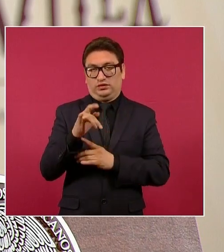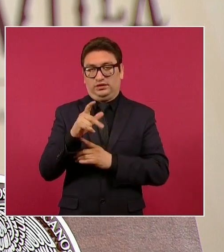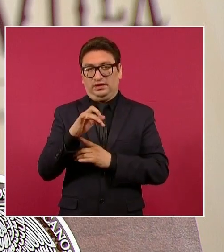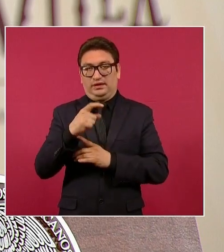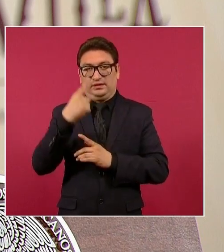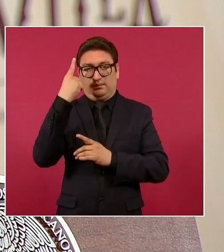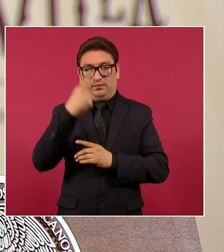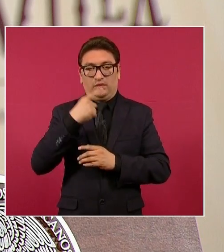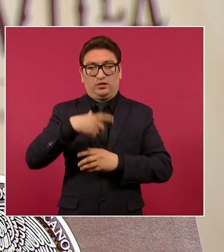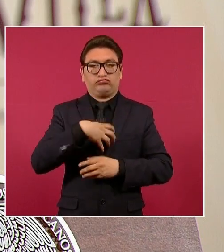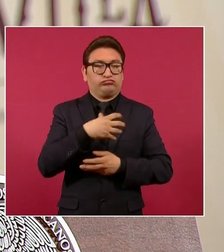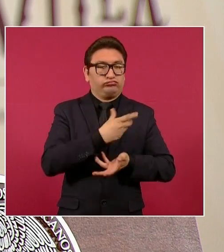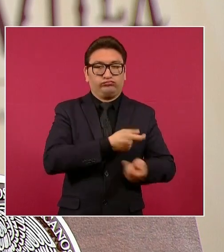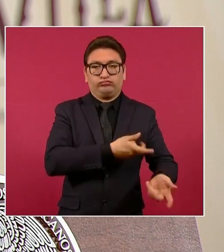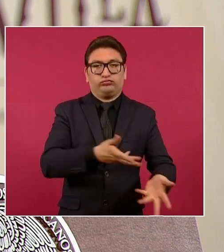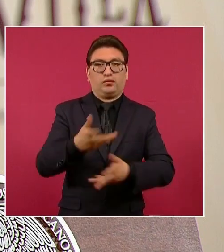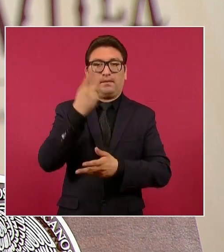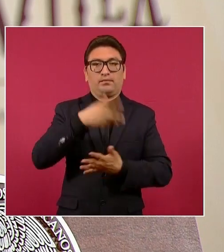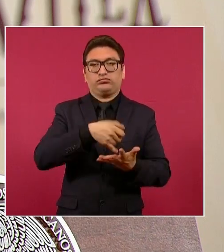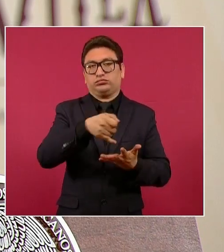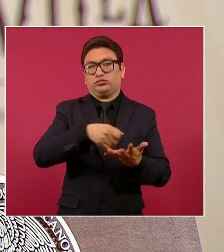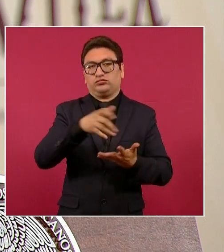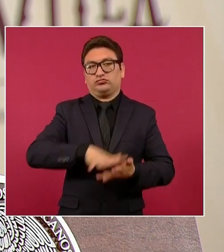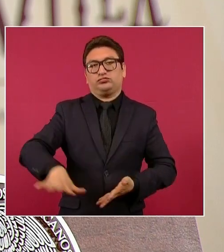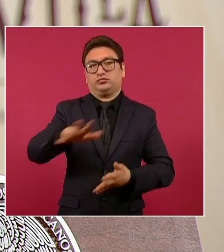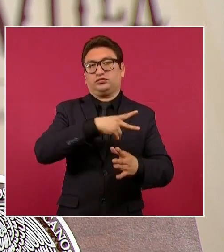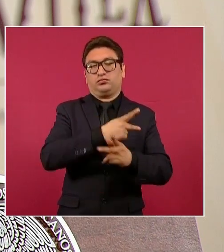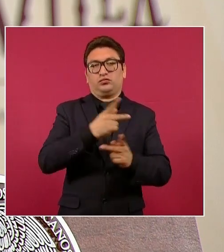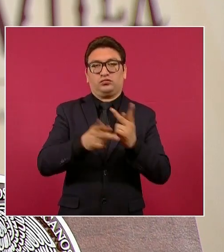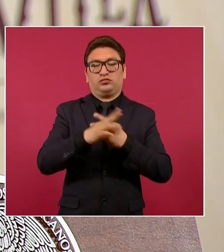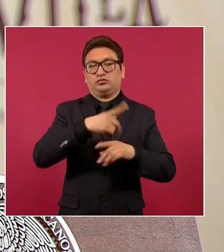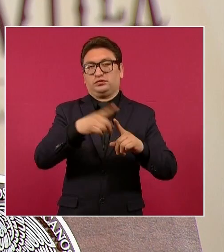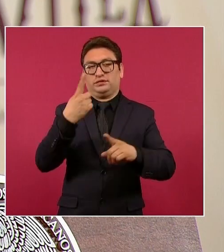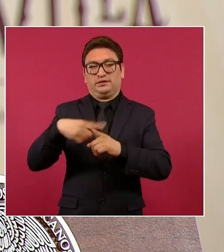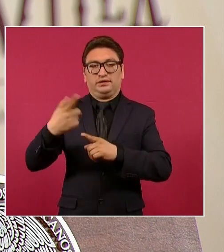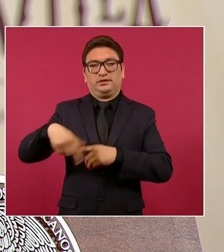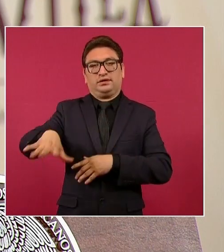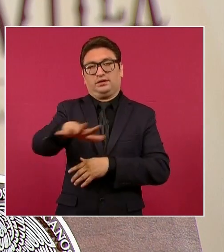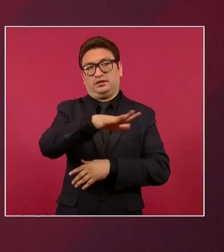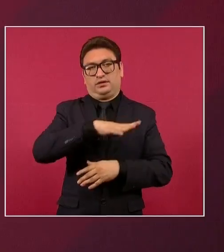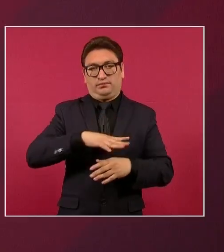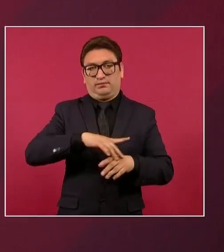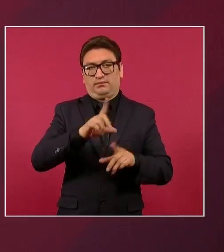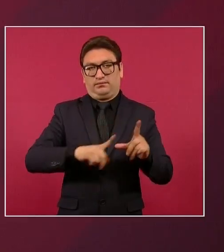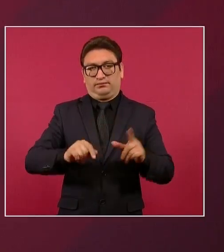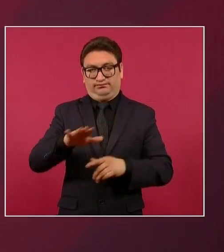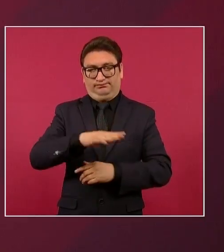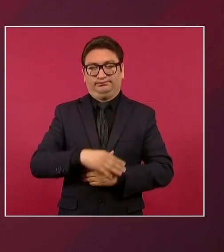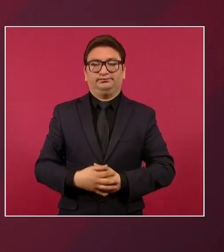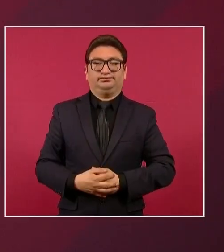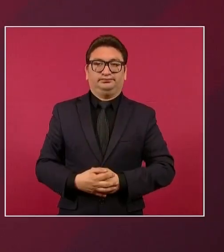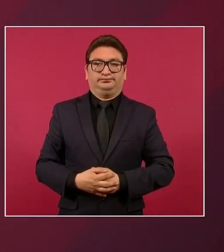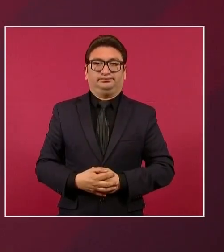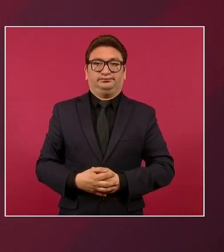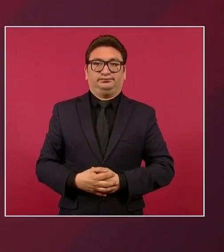fertilizante que será distribuido para productores de todo el